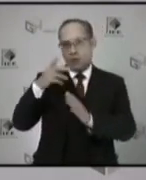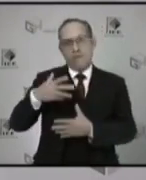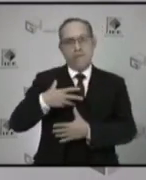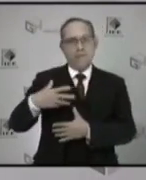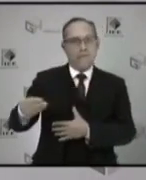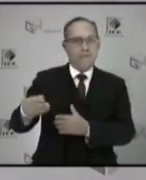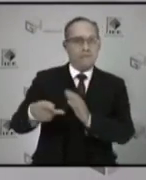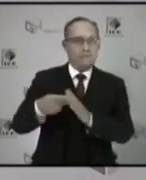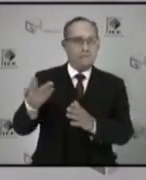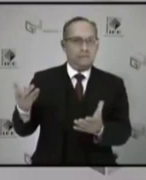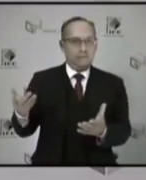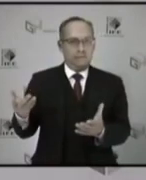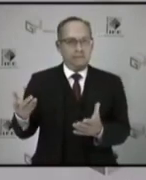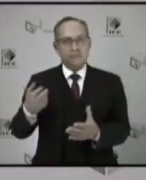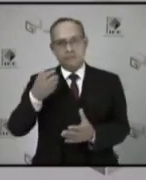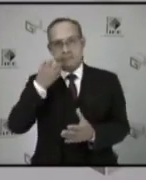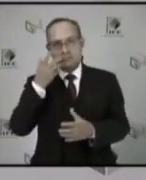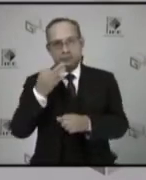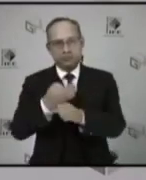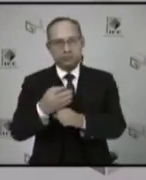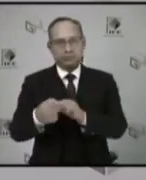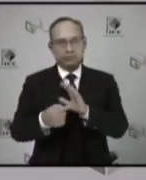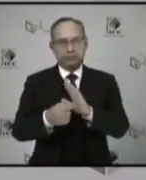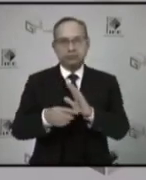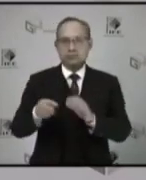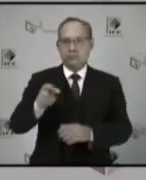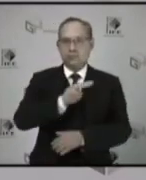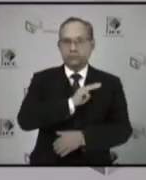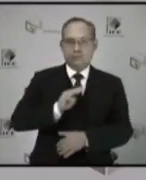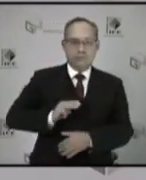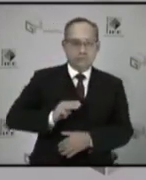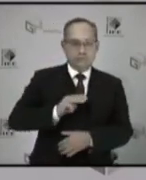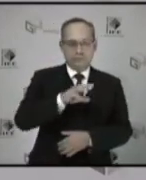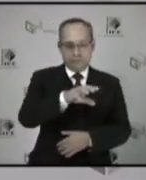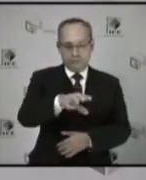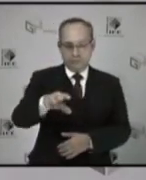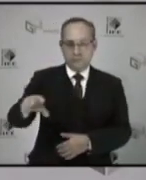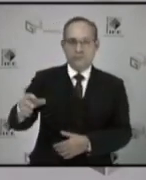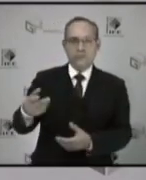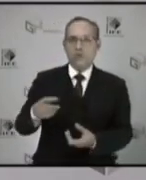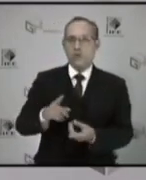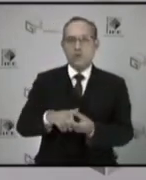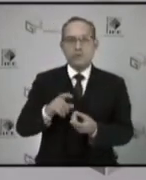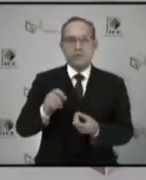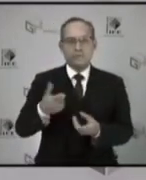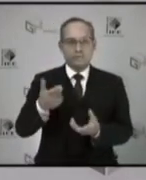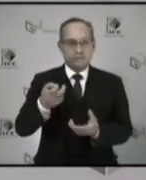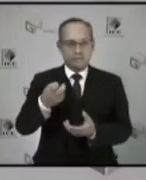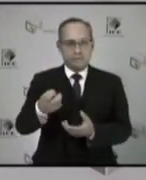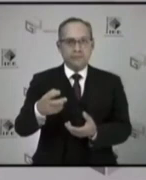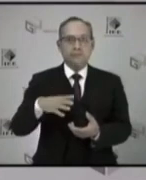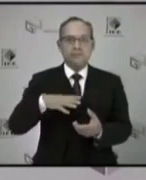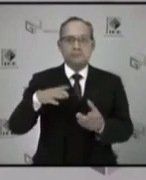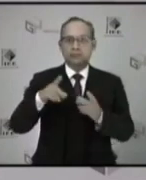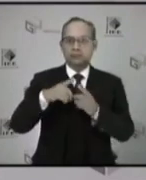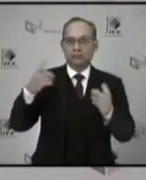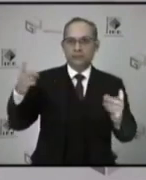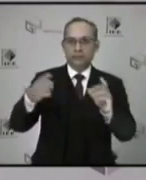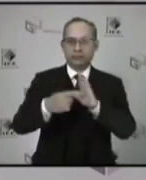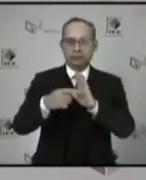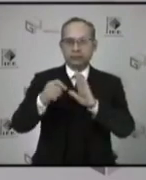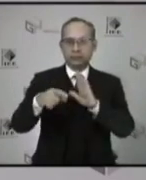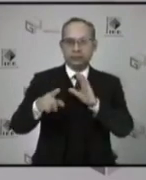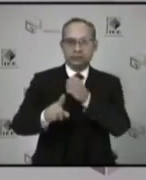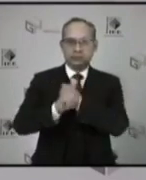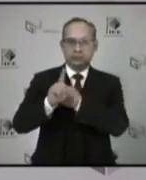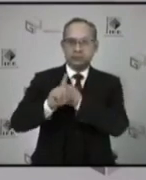centro de mi gobierno, que los municipios realmente sean donde se haga el desarrollo, donde se resuelvan los problemas. Hoy